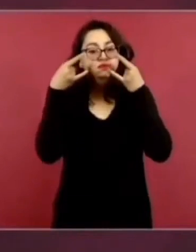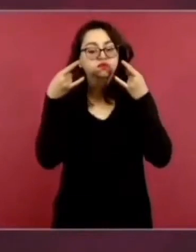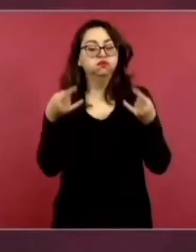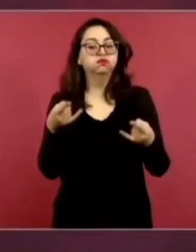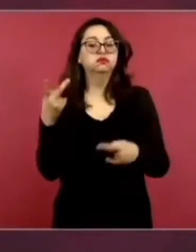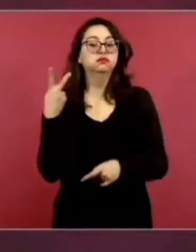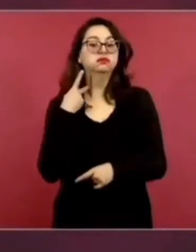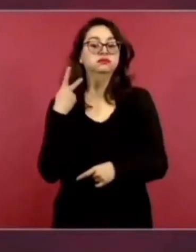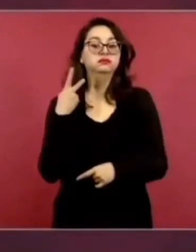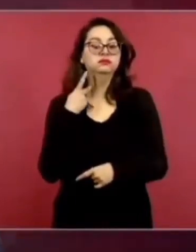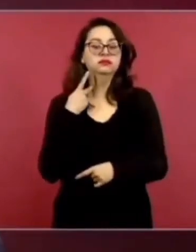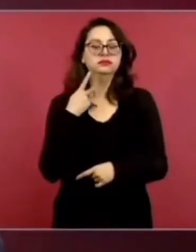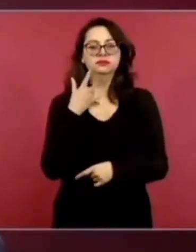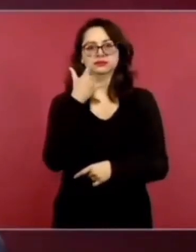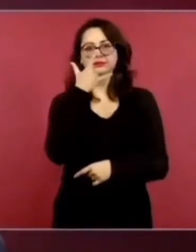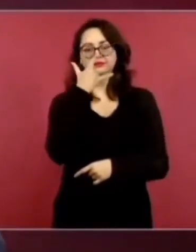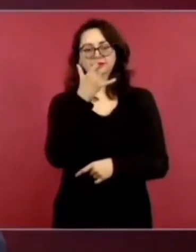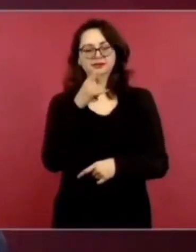política